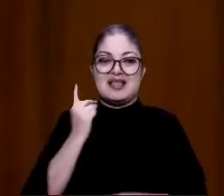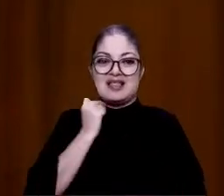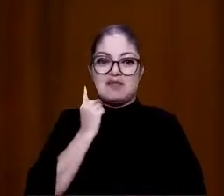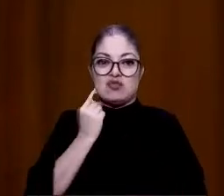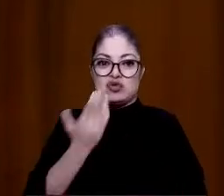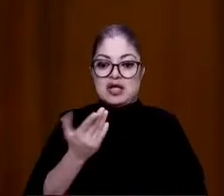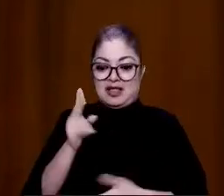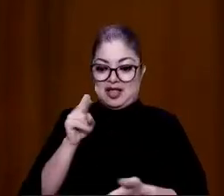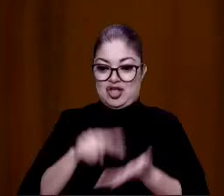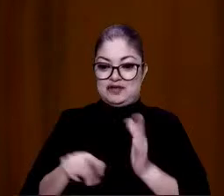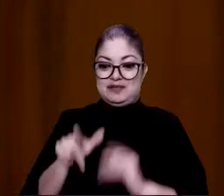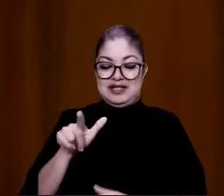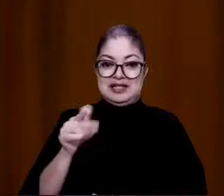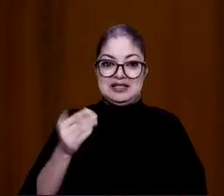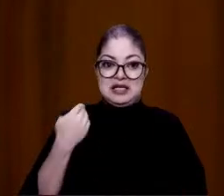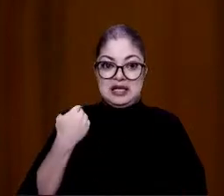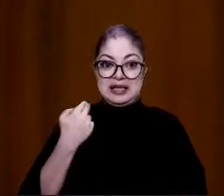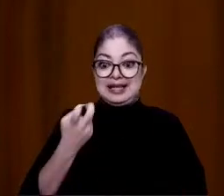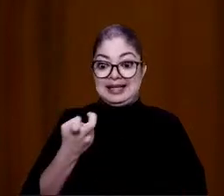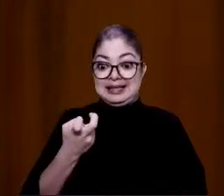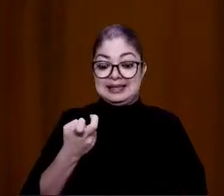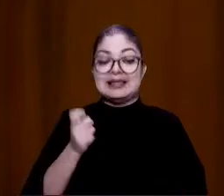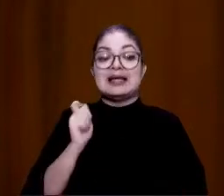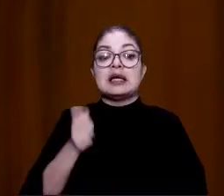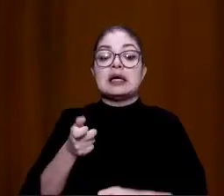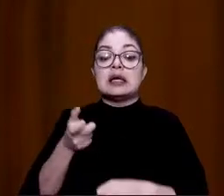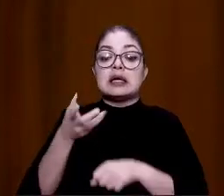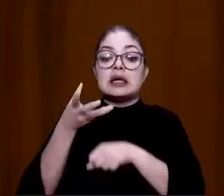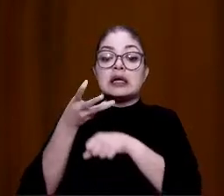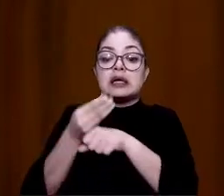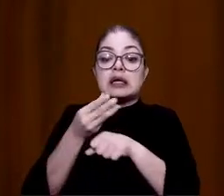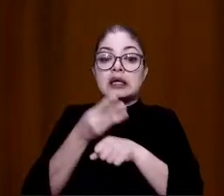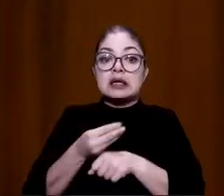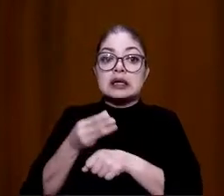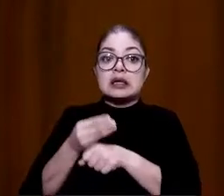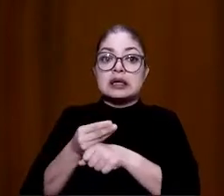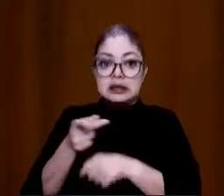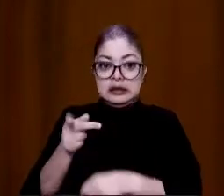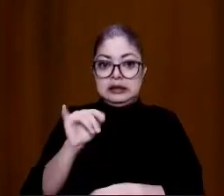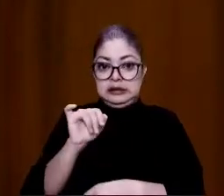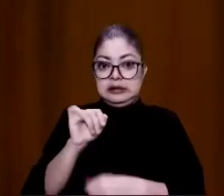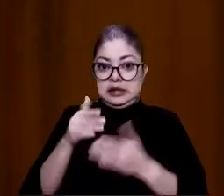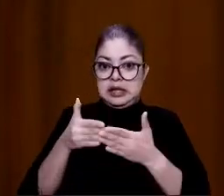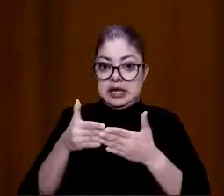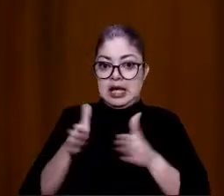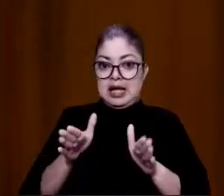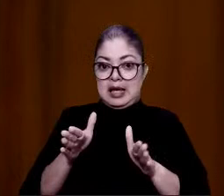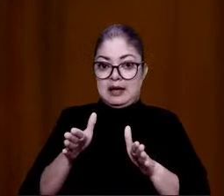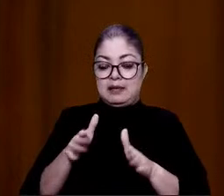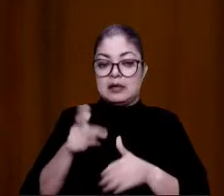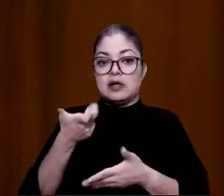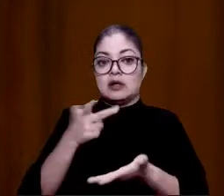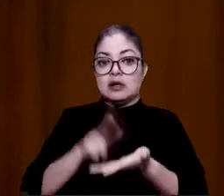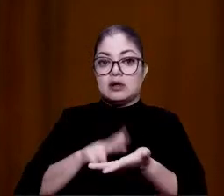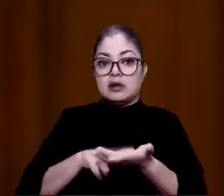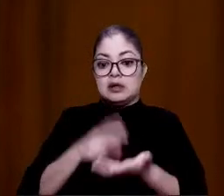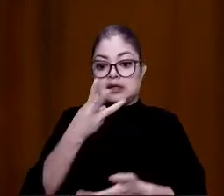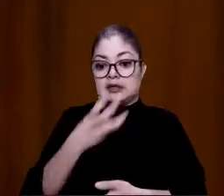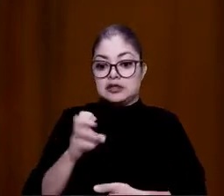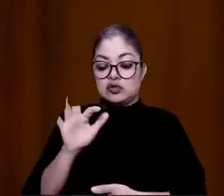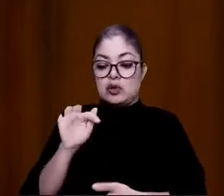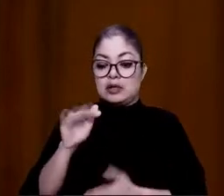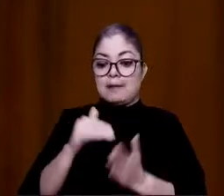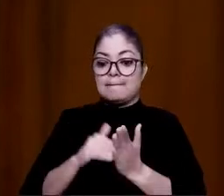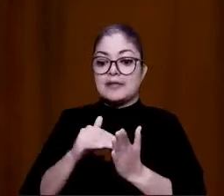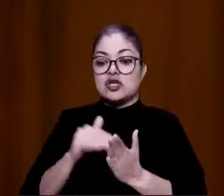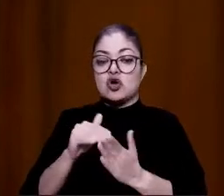en el 2017. Ese se reparó y está funcionando. Costó 340 millones de pesos